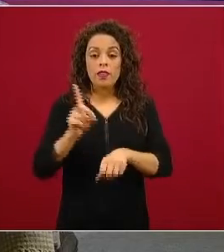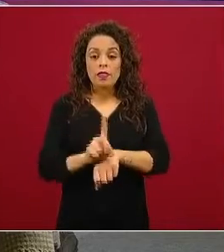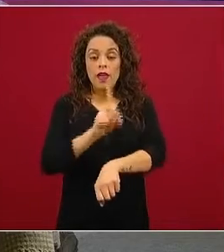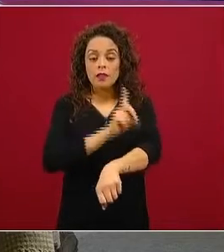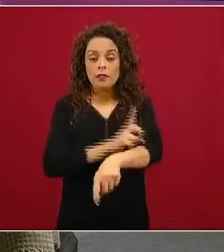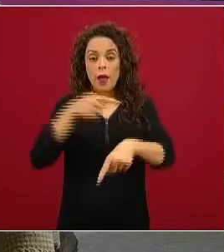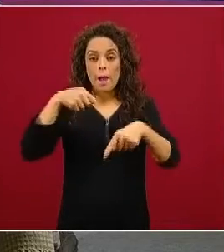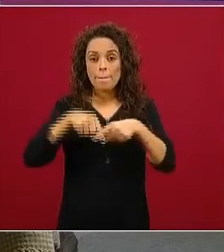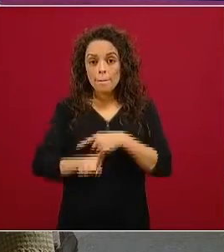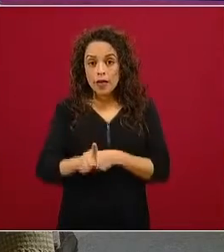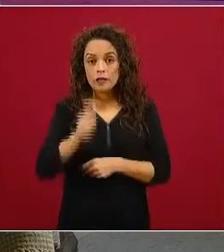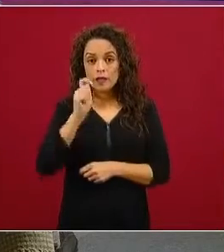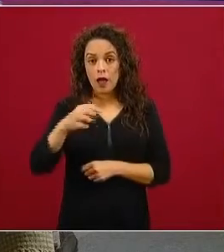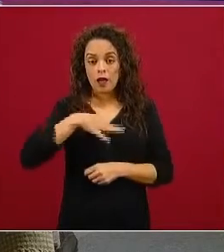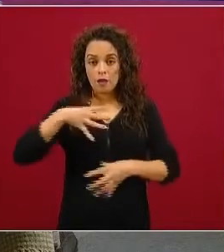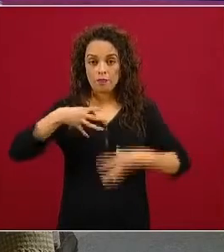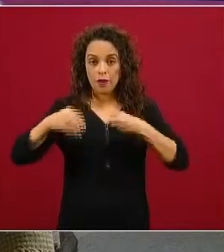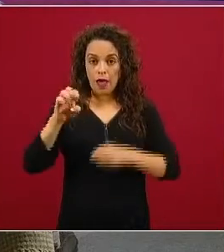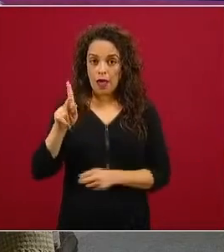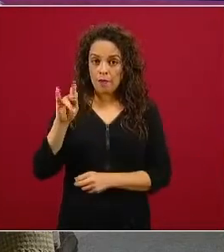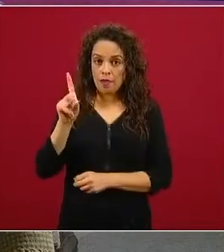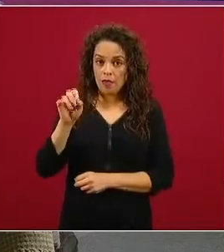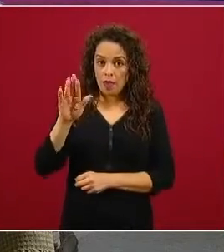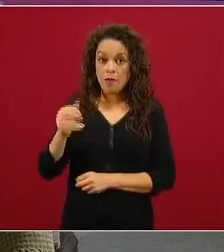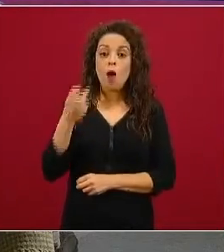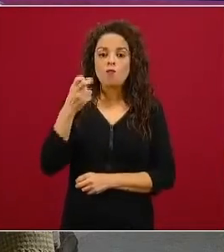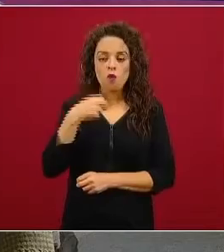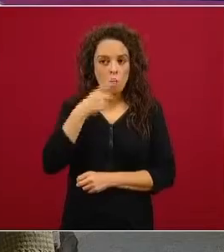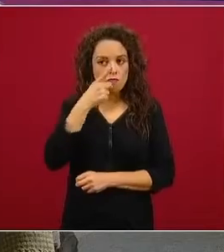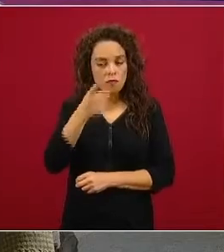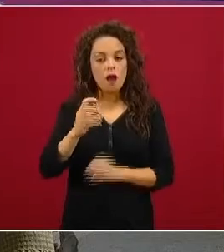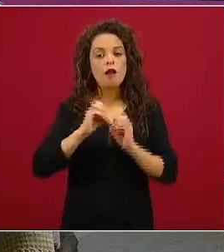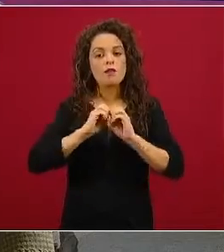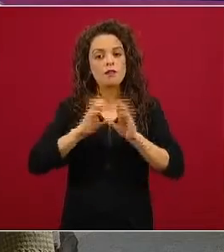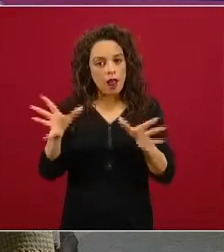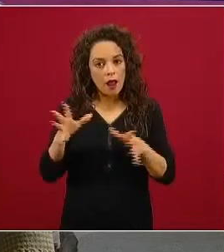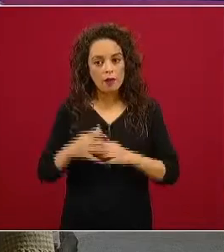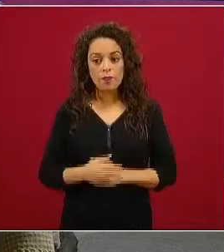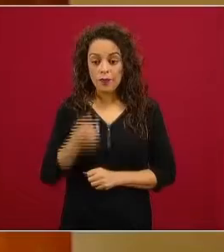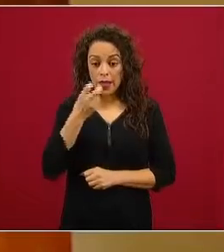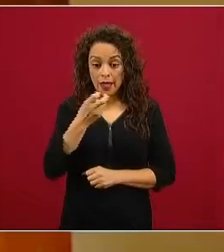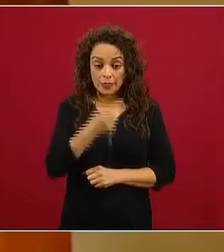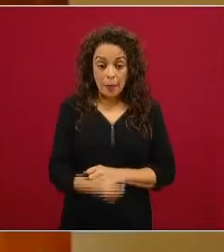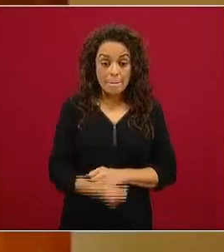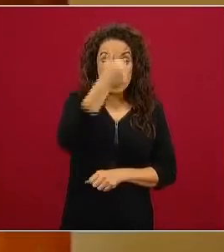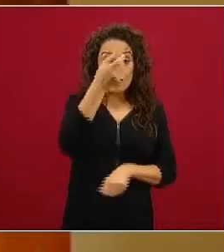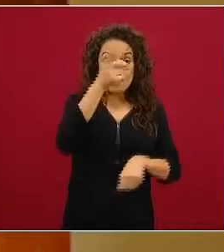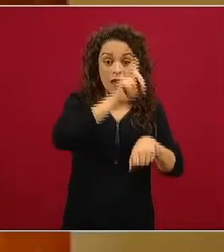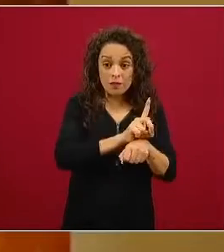que es enteramente falsa, que es que la epidemia sigue aumentando. Llama la atención